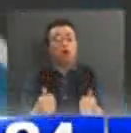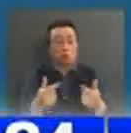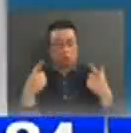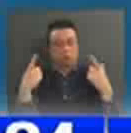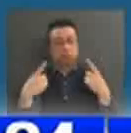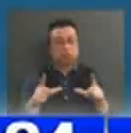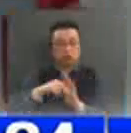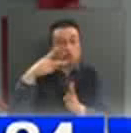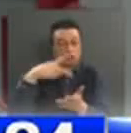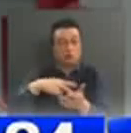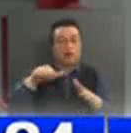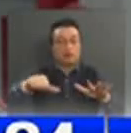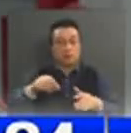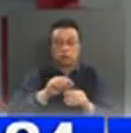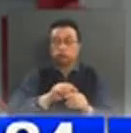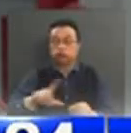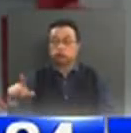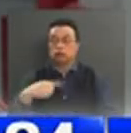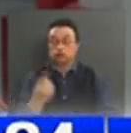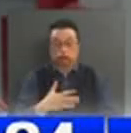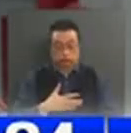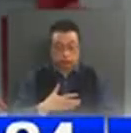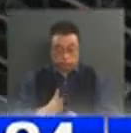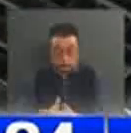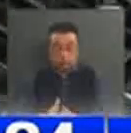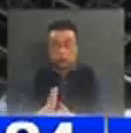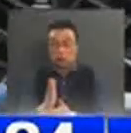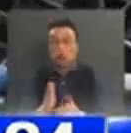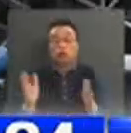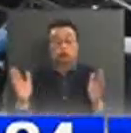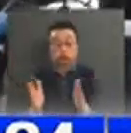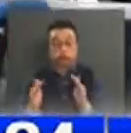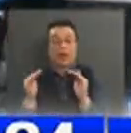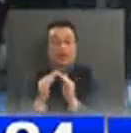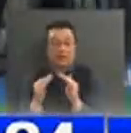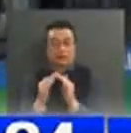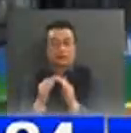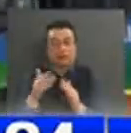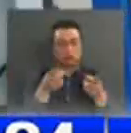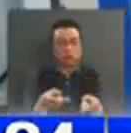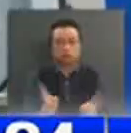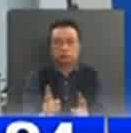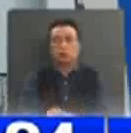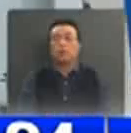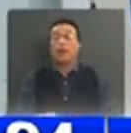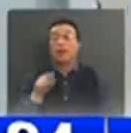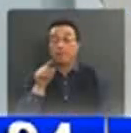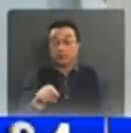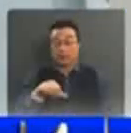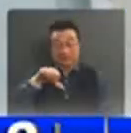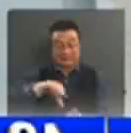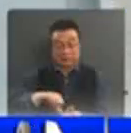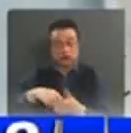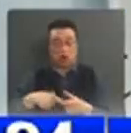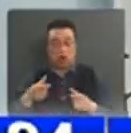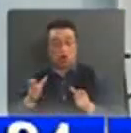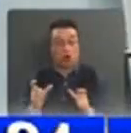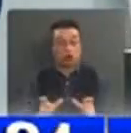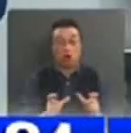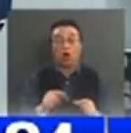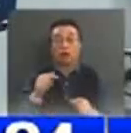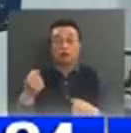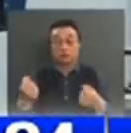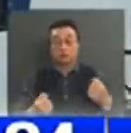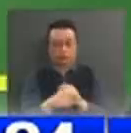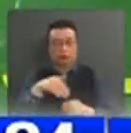por estos jóvenes pero partimos en una pequeña casa un taller de soldadura improvisado ahora está fáctica ha puesto manos a la